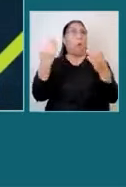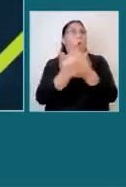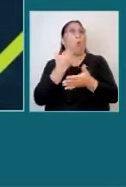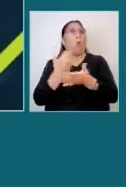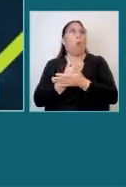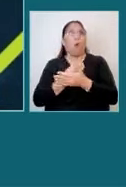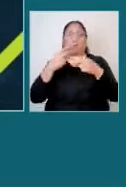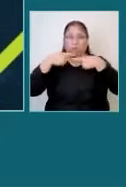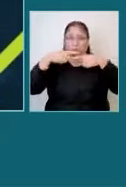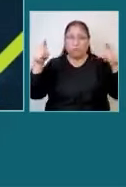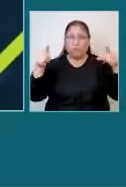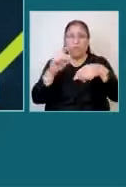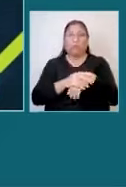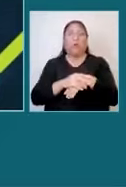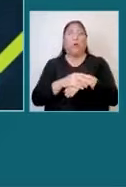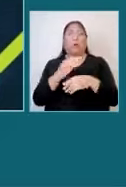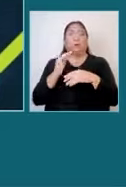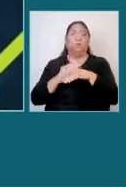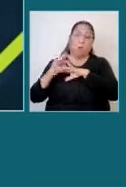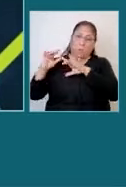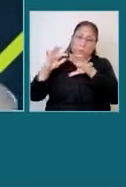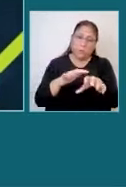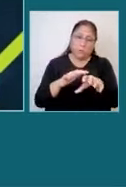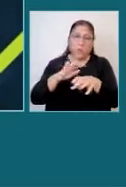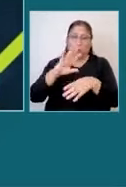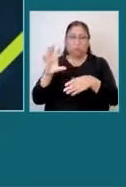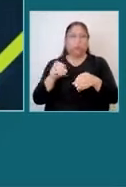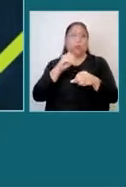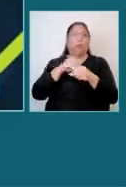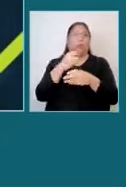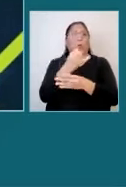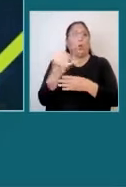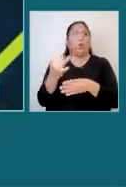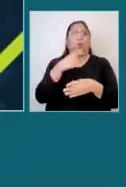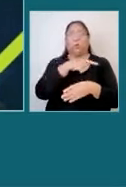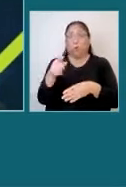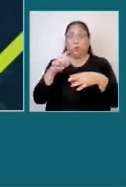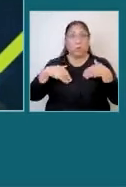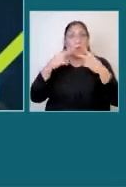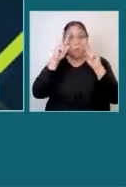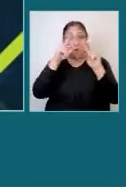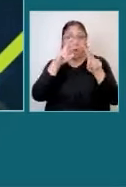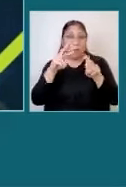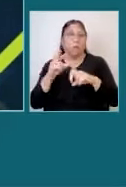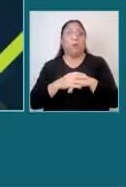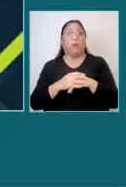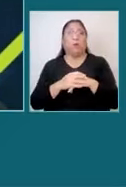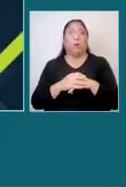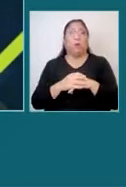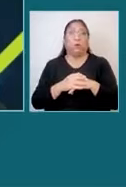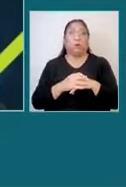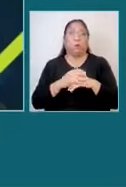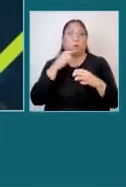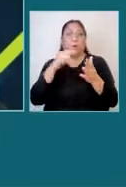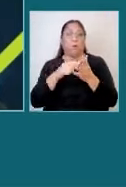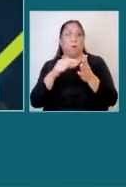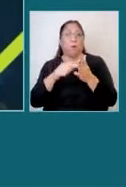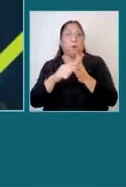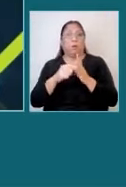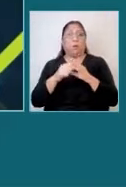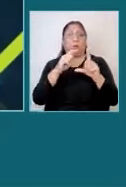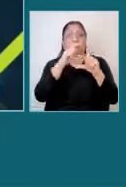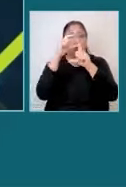formato híbrido, semipresencial, con algunas actividades como ustedes ya han venido siguiendo en las salas